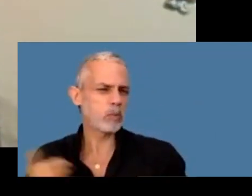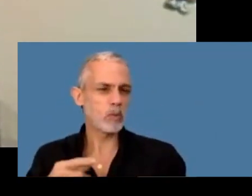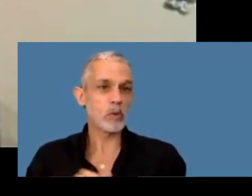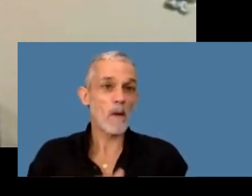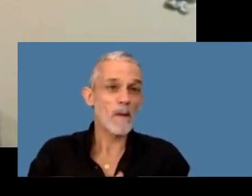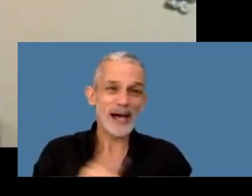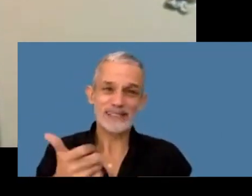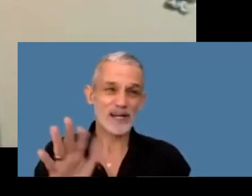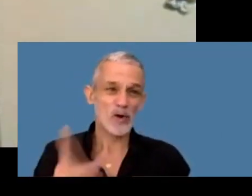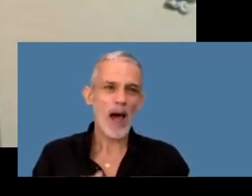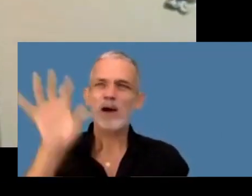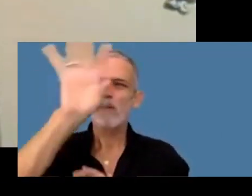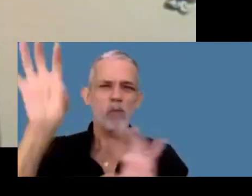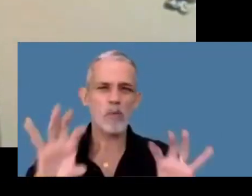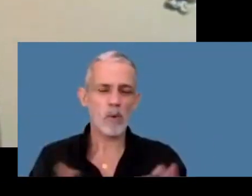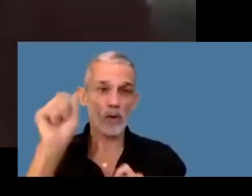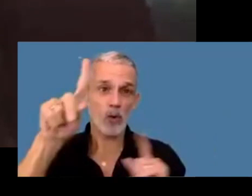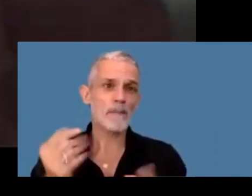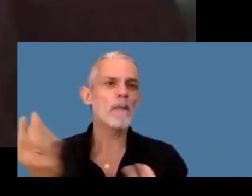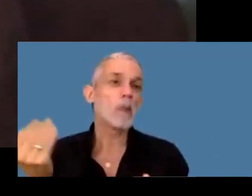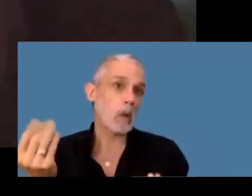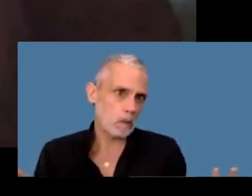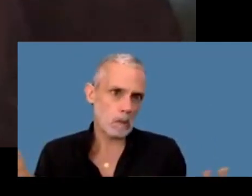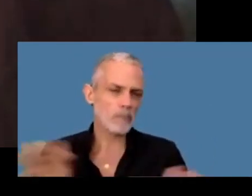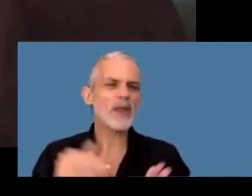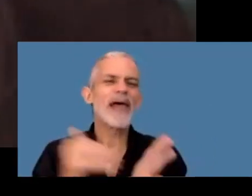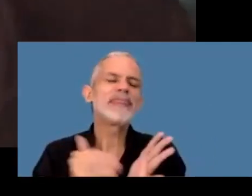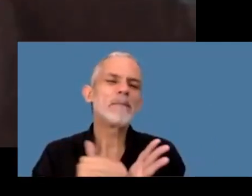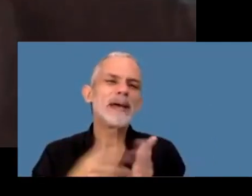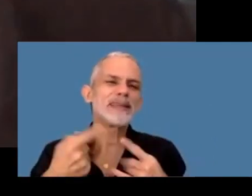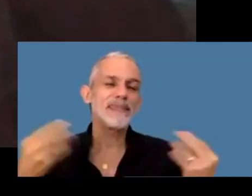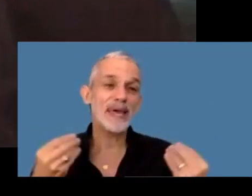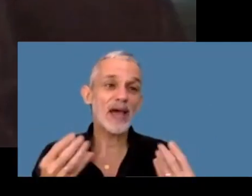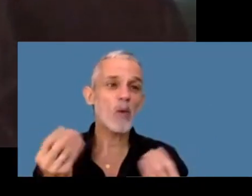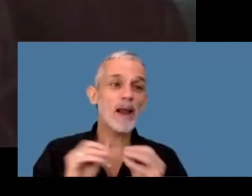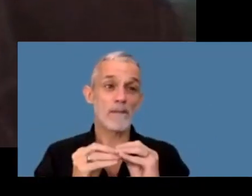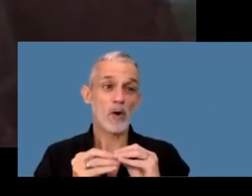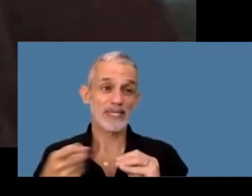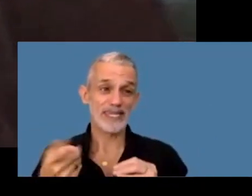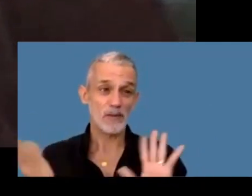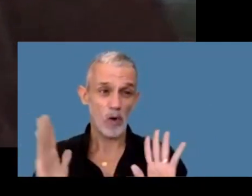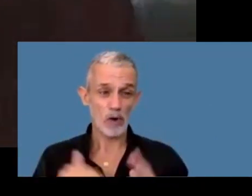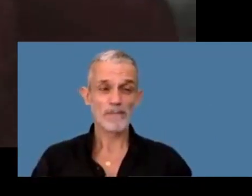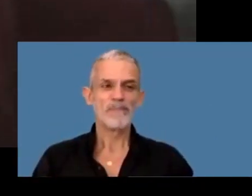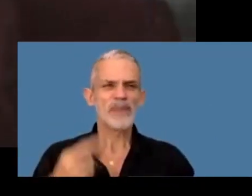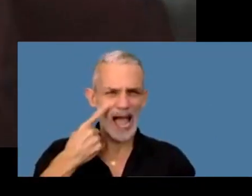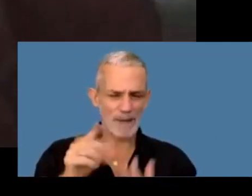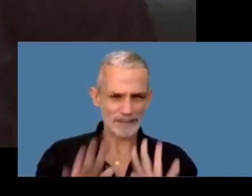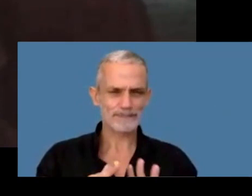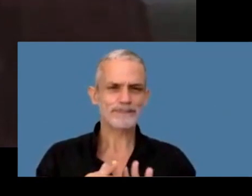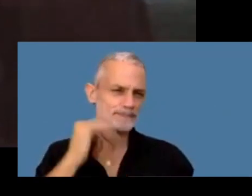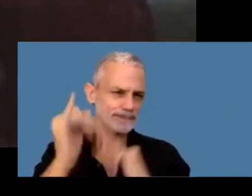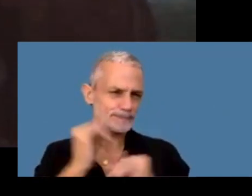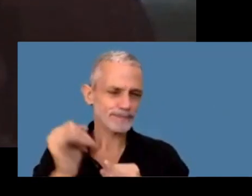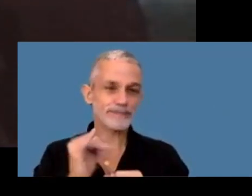te diga exacto lo que tiene que decir. Uno lo puede dejar a las reglas del arte, naturalmente. Ahora, si yo voy a solicitar